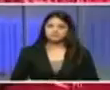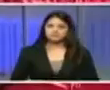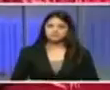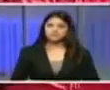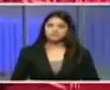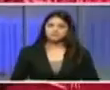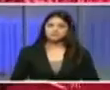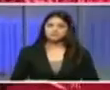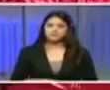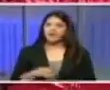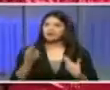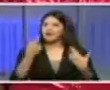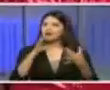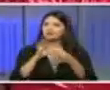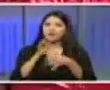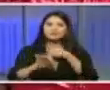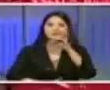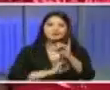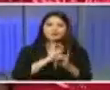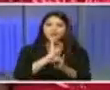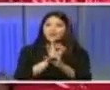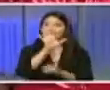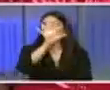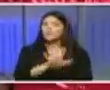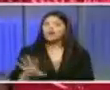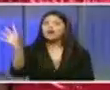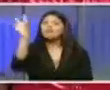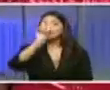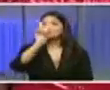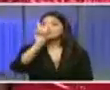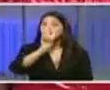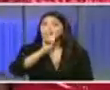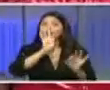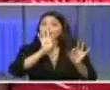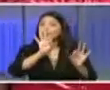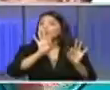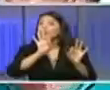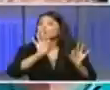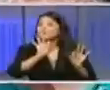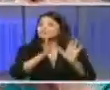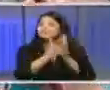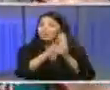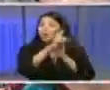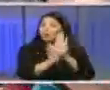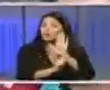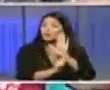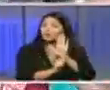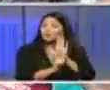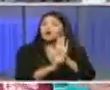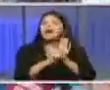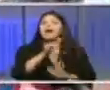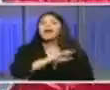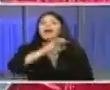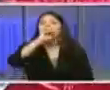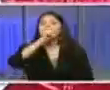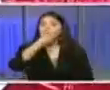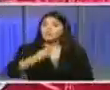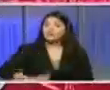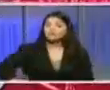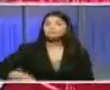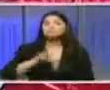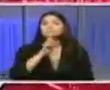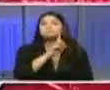las relaciones internacionales del país, que son exclusividad constitucional del jefe de Estado, que se